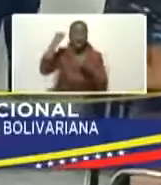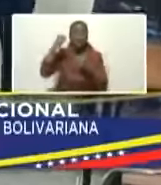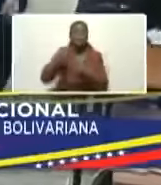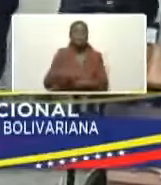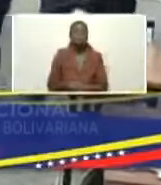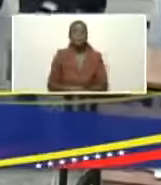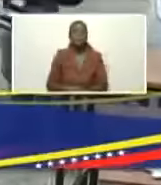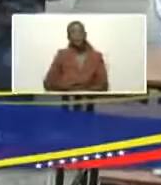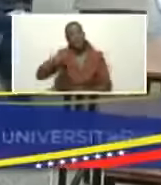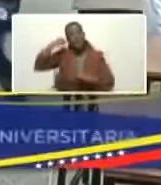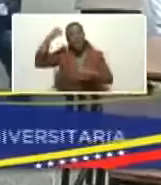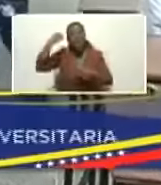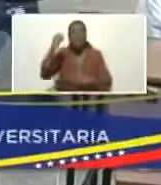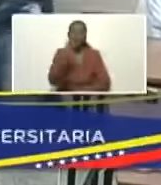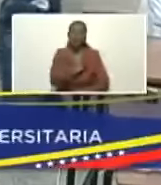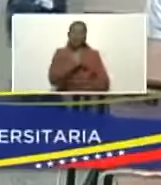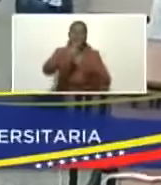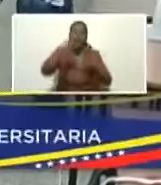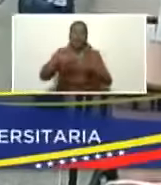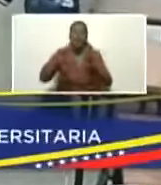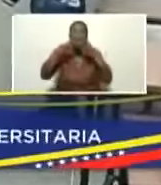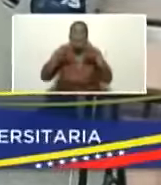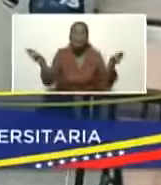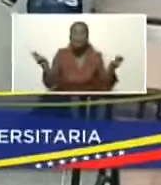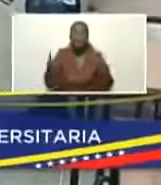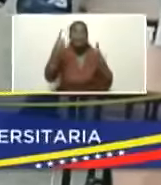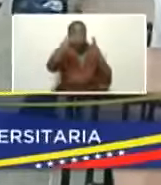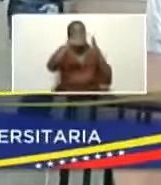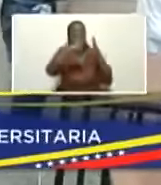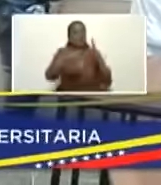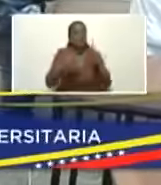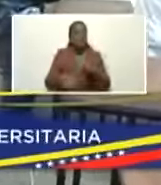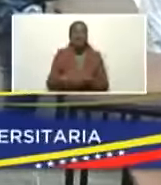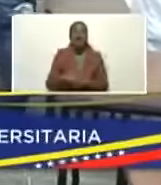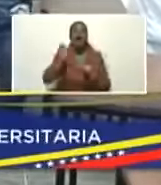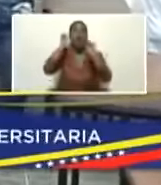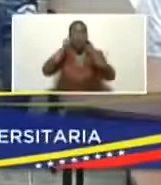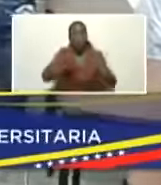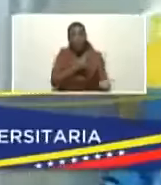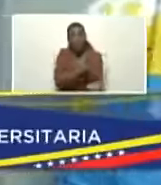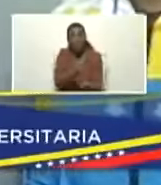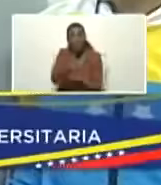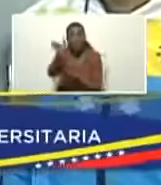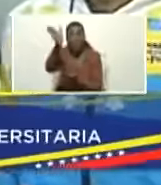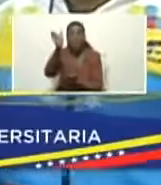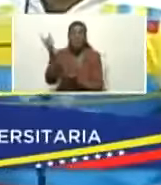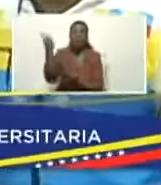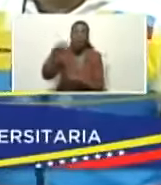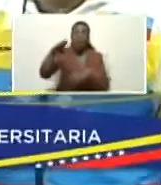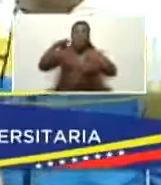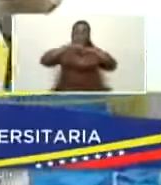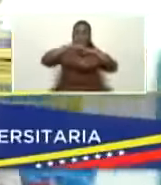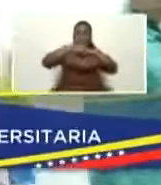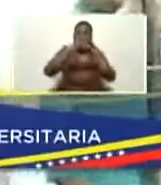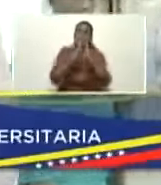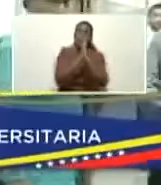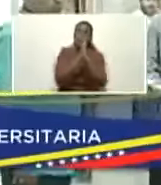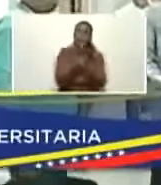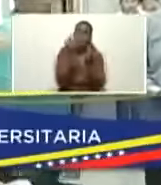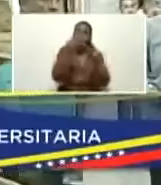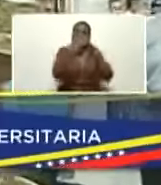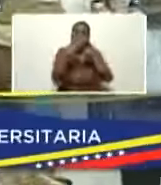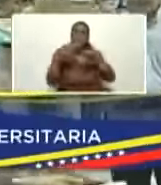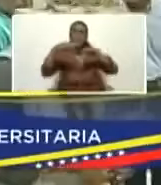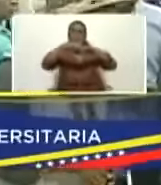viva! ¡Que vivan las universidades públicas! Ahora sí vamos para el set. Tráigame los zapatos, por favor. Préstame los